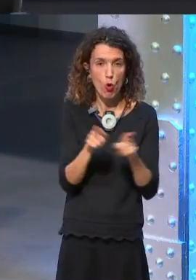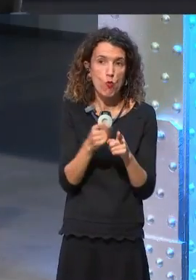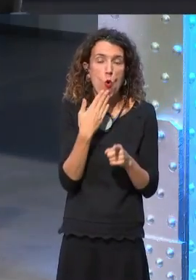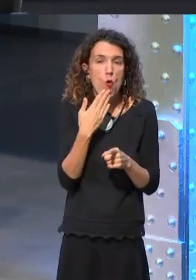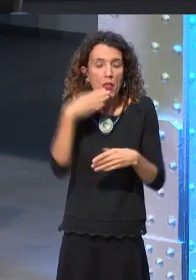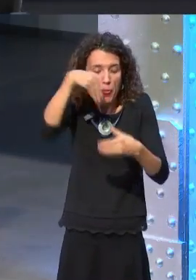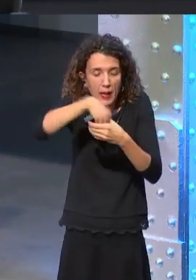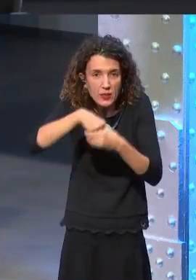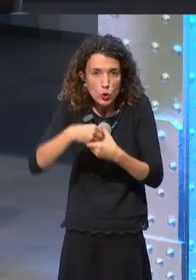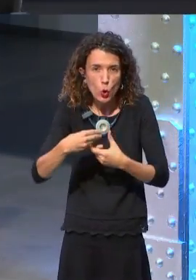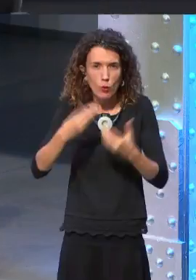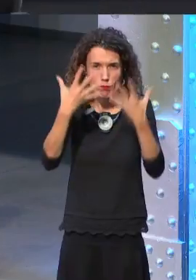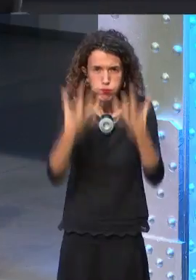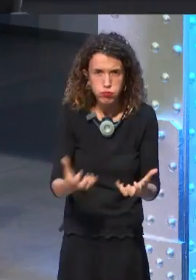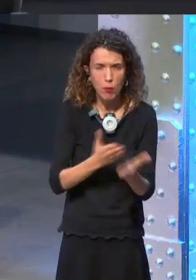negra.